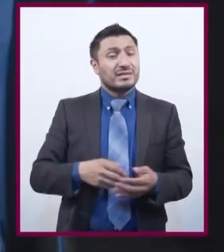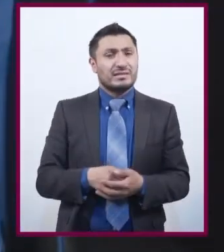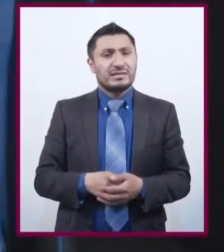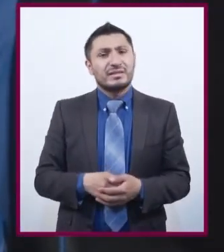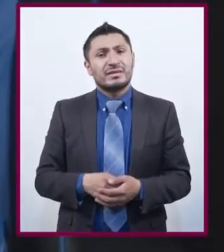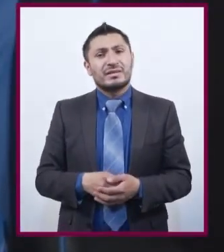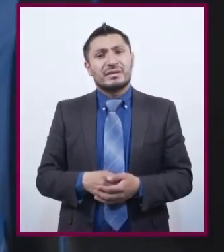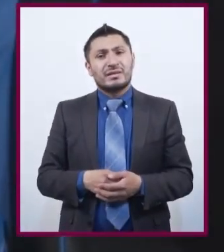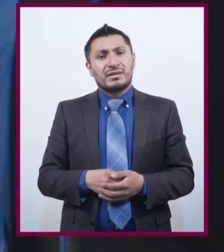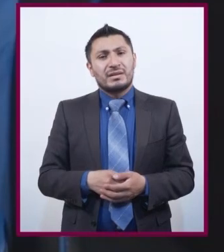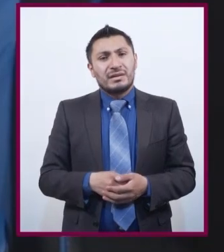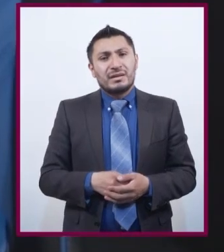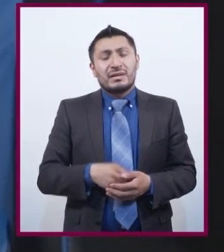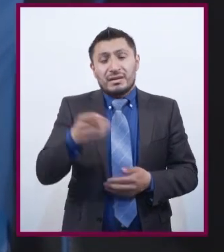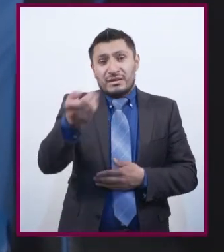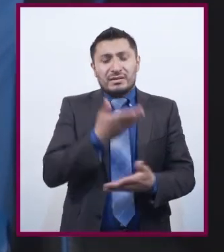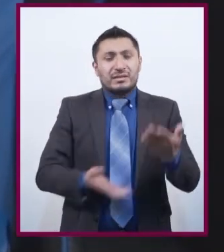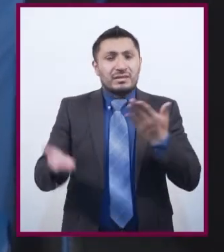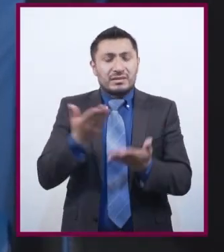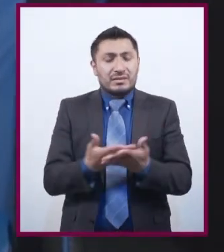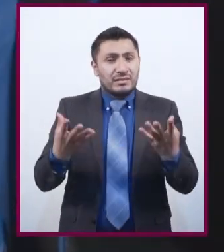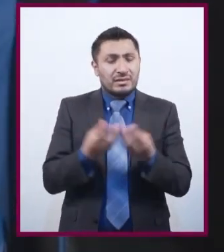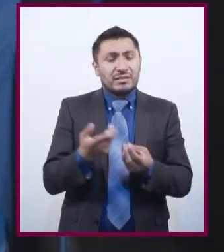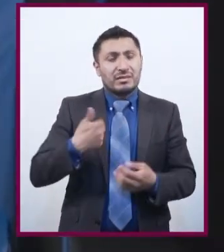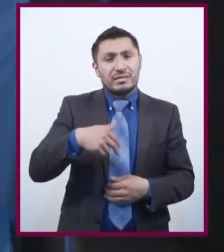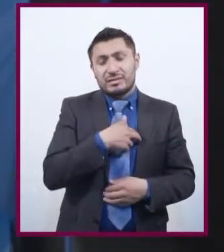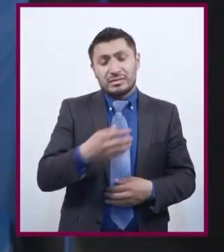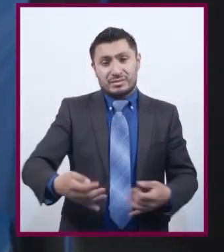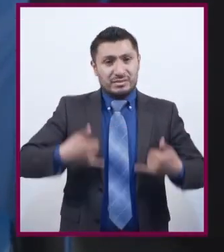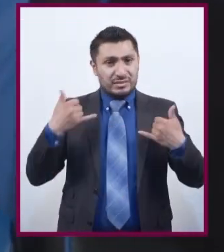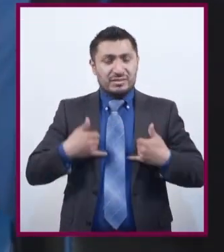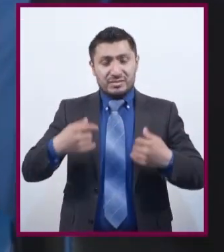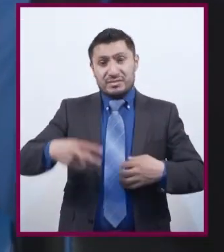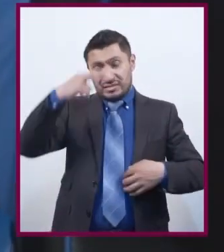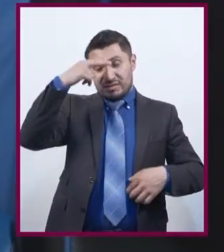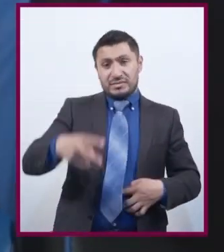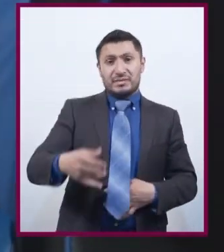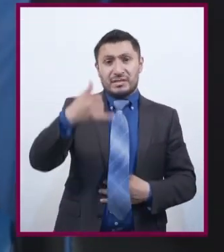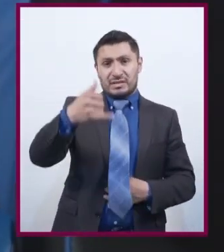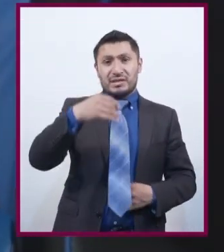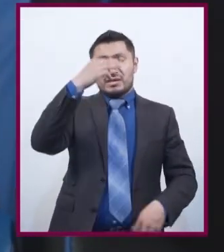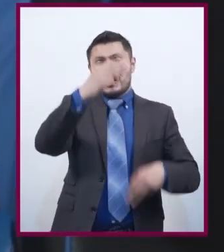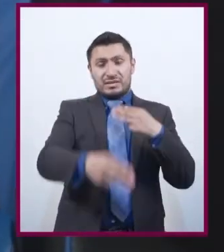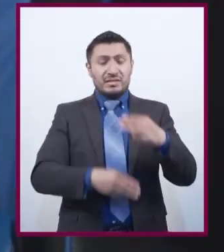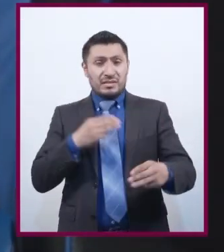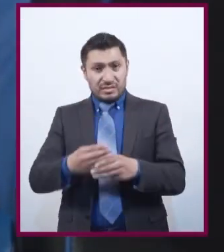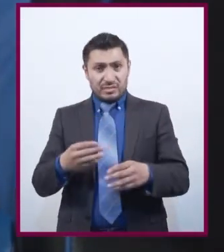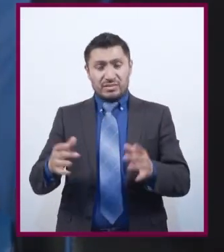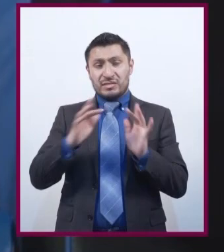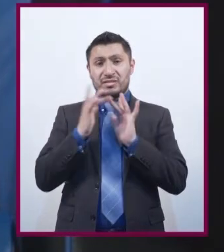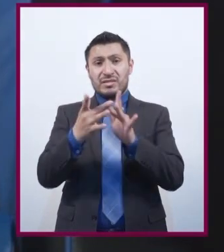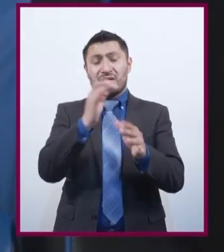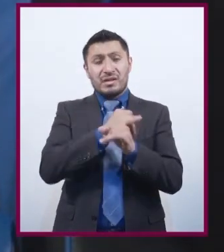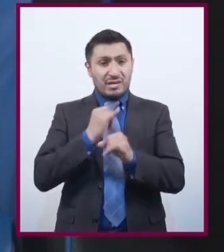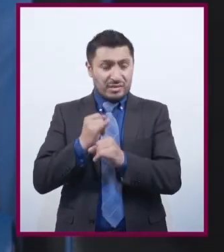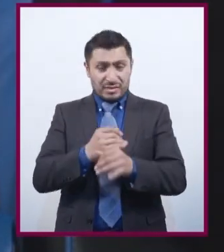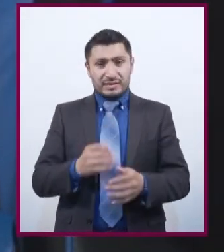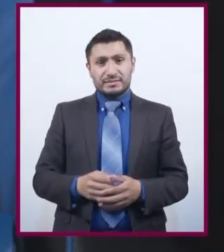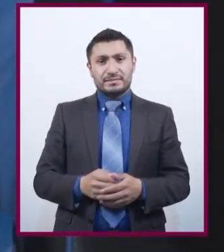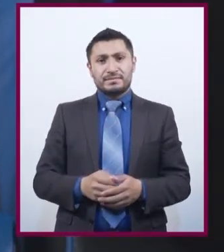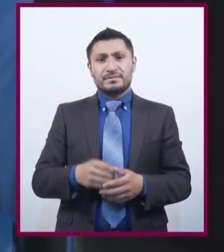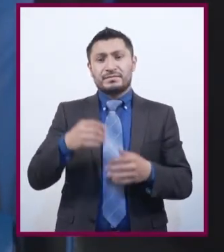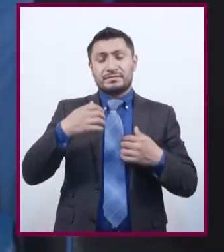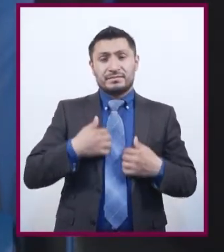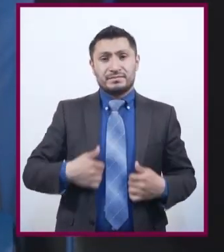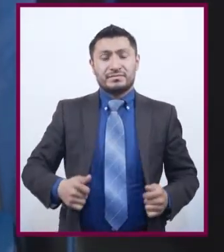el tiempo y que te permitieron conocer el pasado compártelo con nosotros y con todos los jóvenes de México y el mundo a través